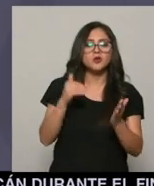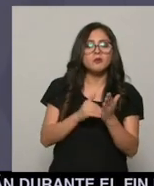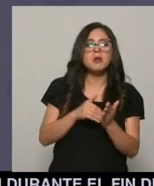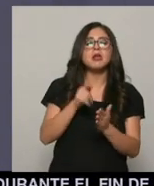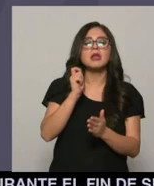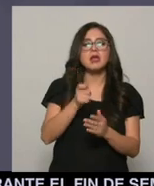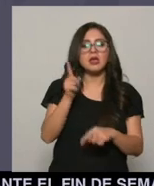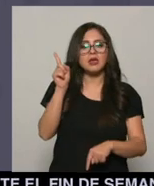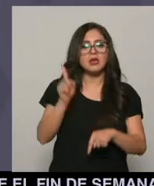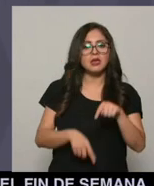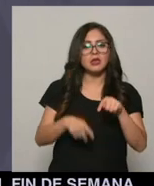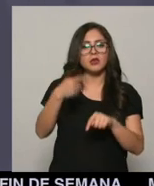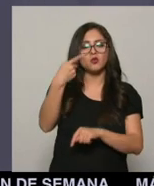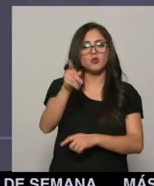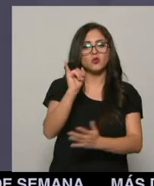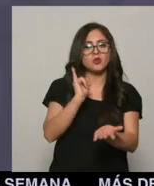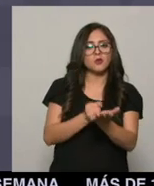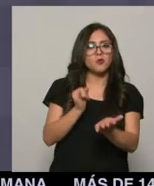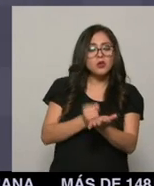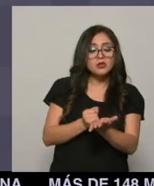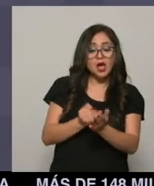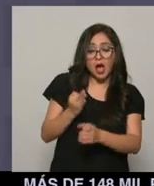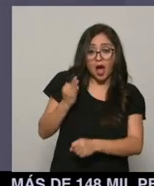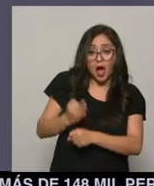de impuestos. Eso se acabó.